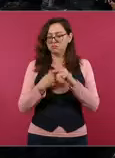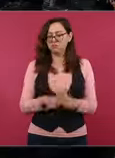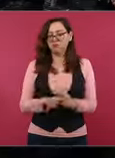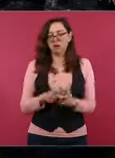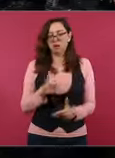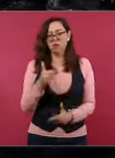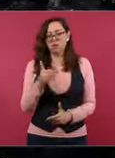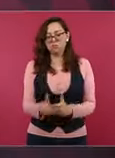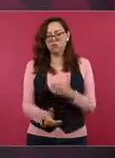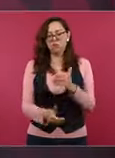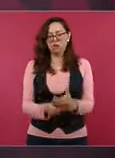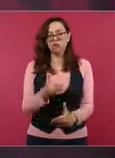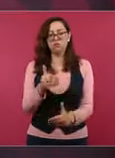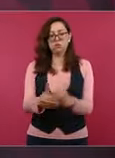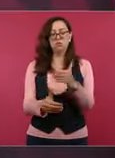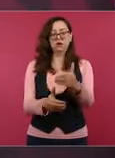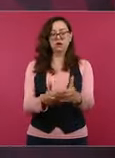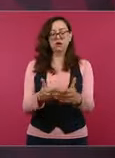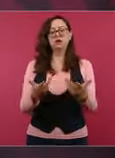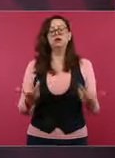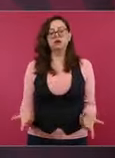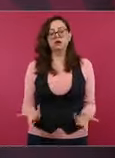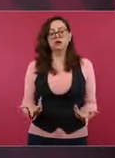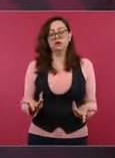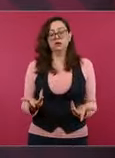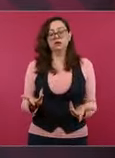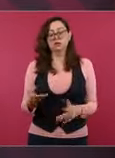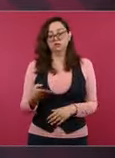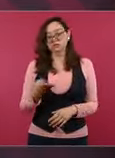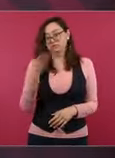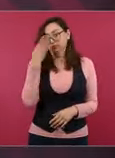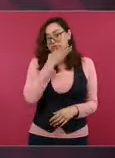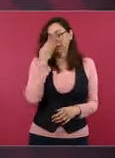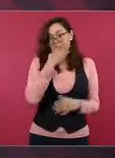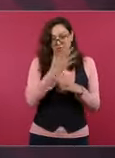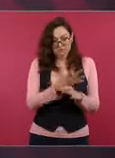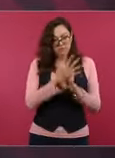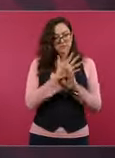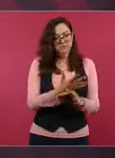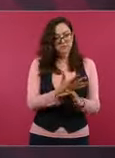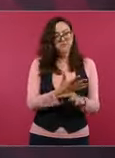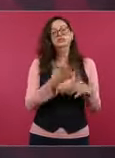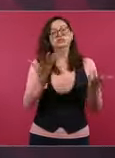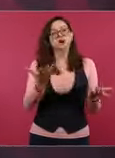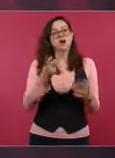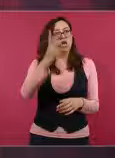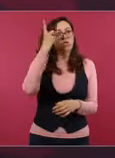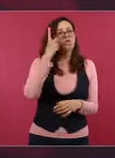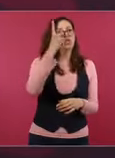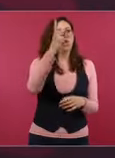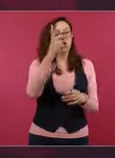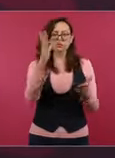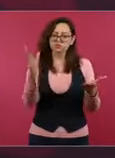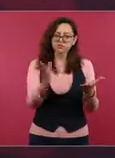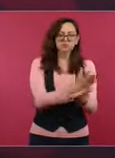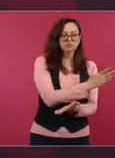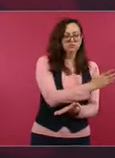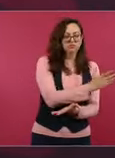hacer realidad la frase bíblica de que a Dios lo que es de Dios y